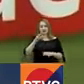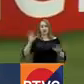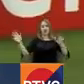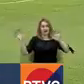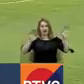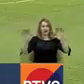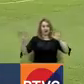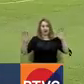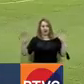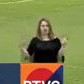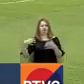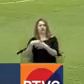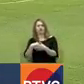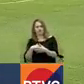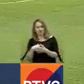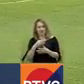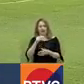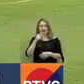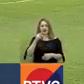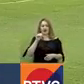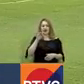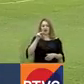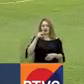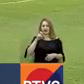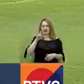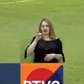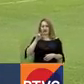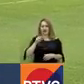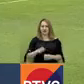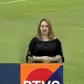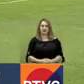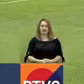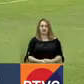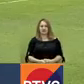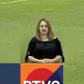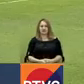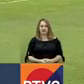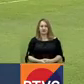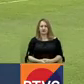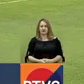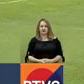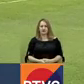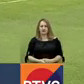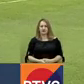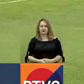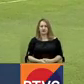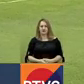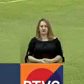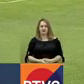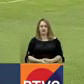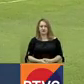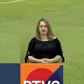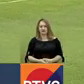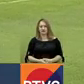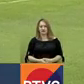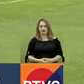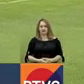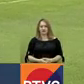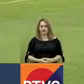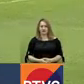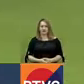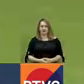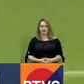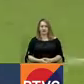de santafé katherine tapia luciana que no podía la arquera ferroviaria es que por cierto tenía la malla